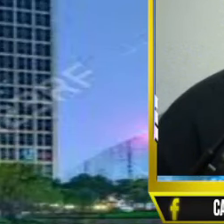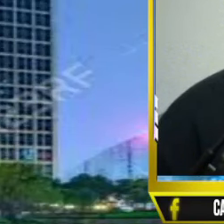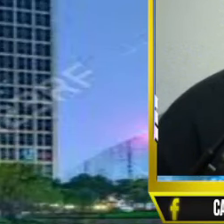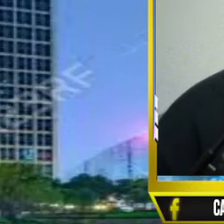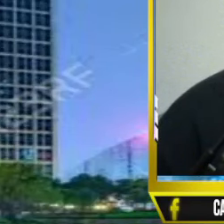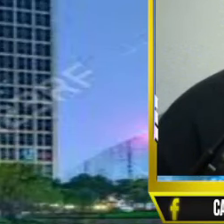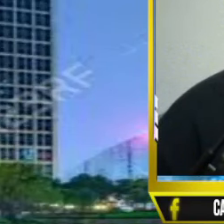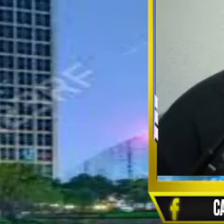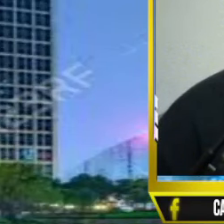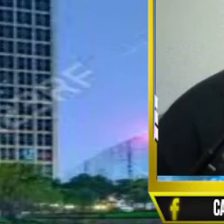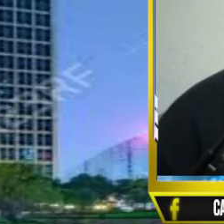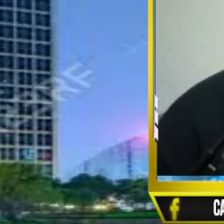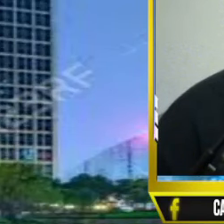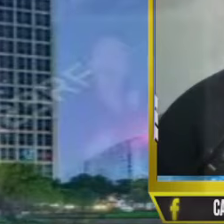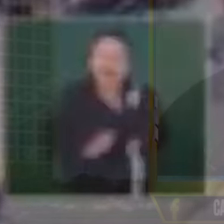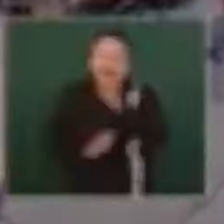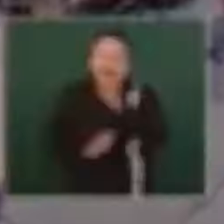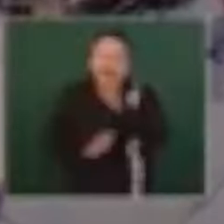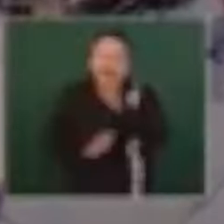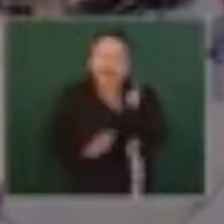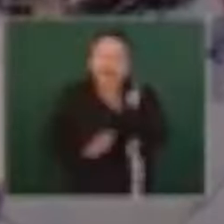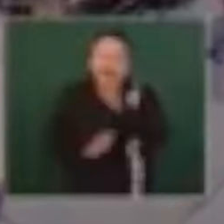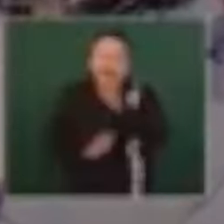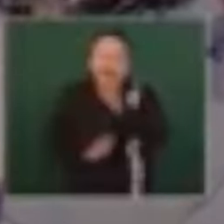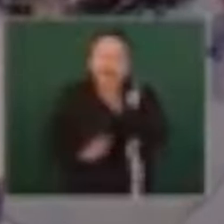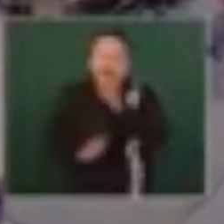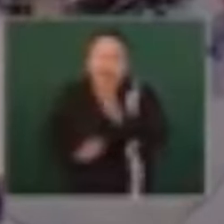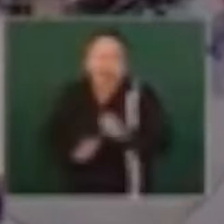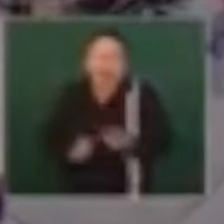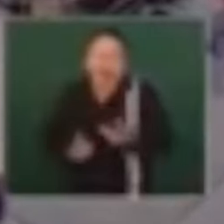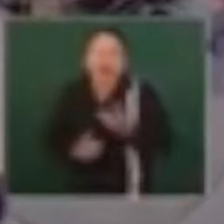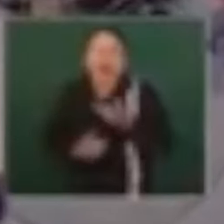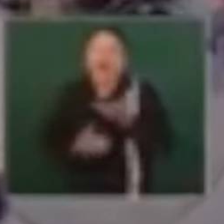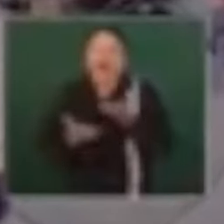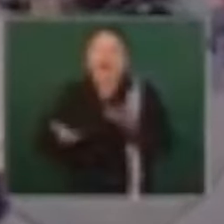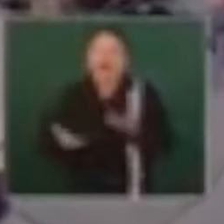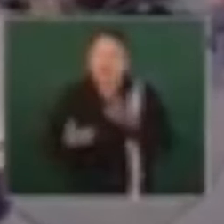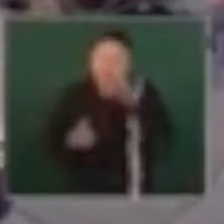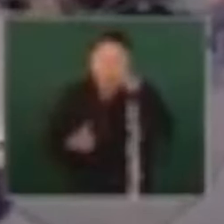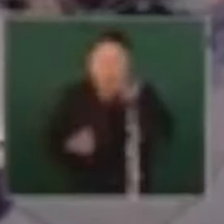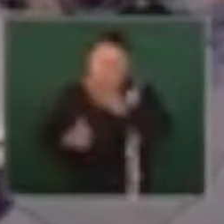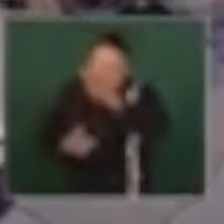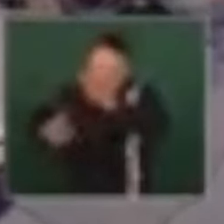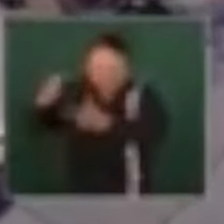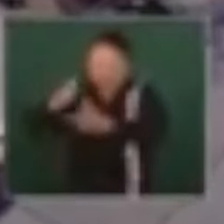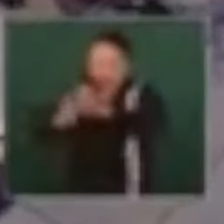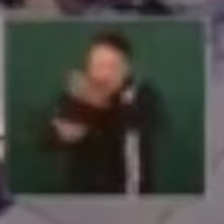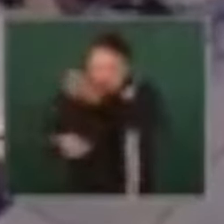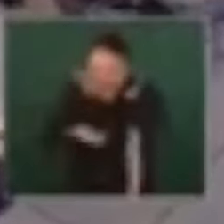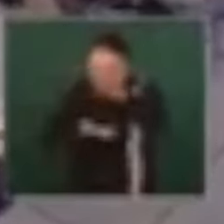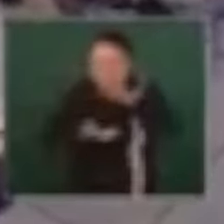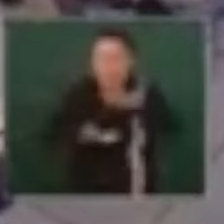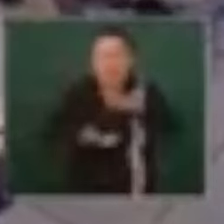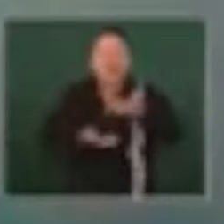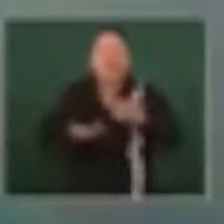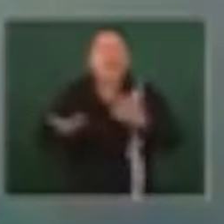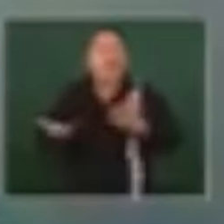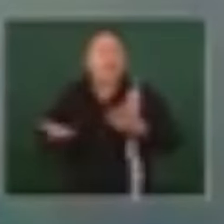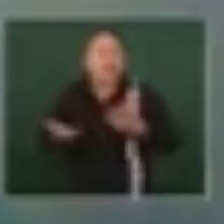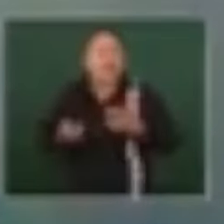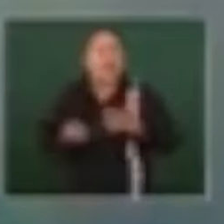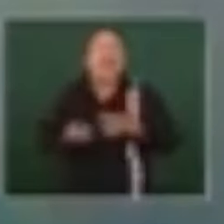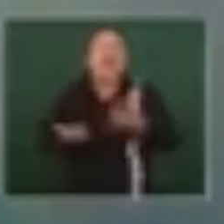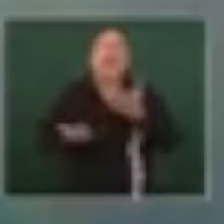que lleguemos a mucha más gente y se entere. De la devolución de la propiedad tiene que ver con